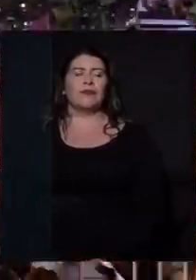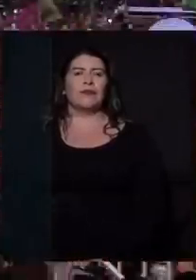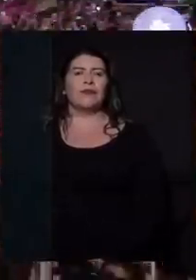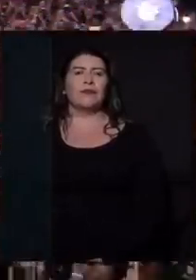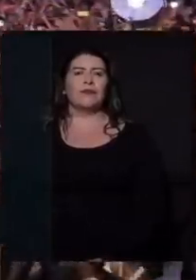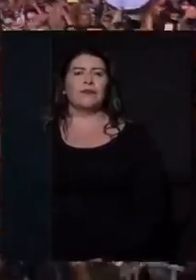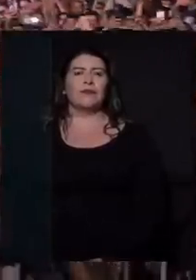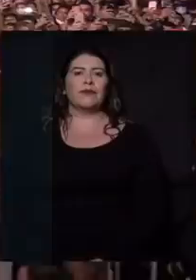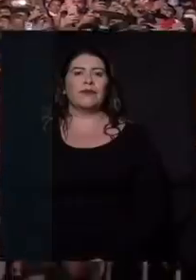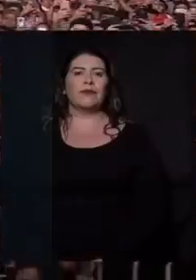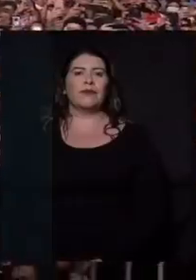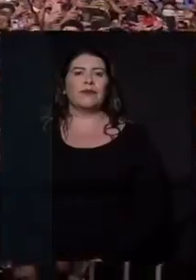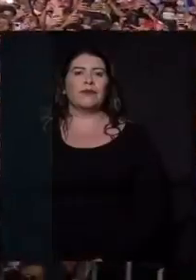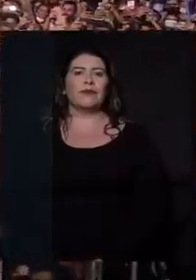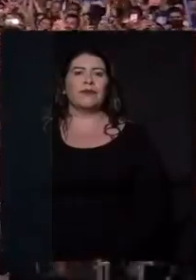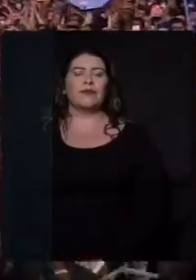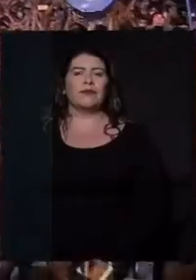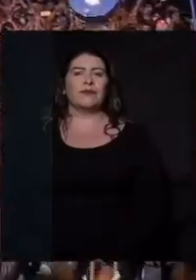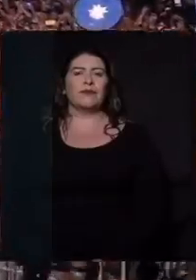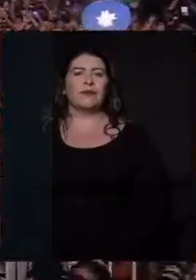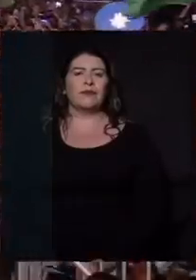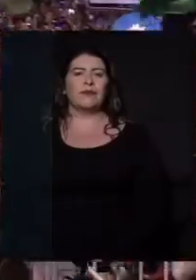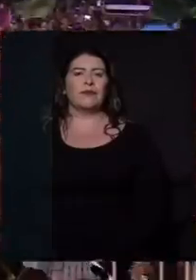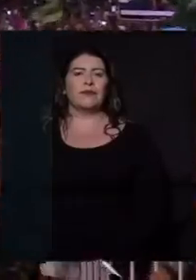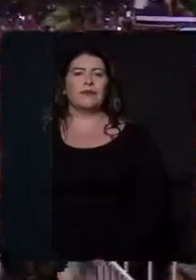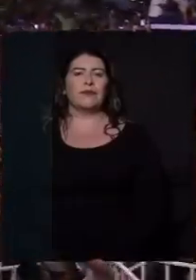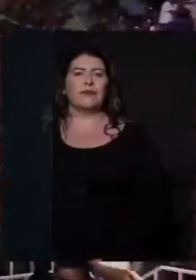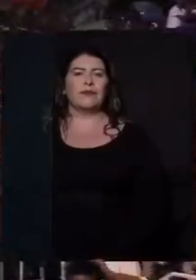Chile, en América Latina, el Caribe,